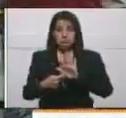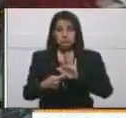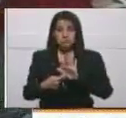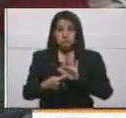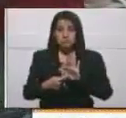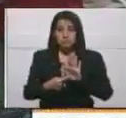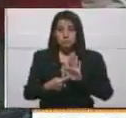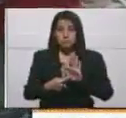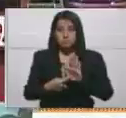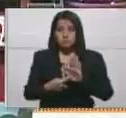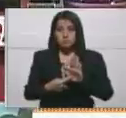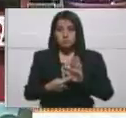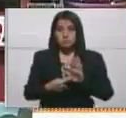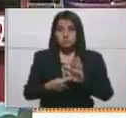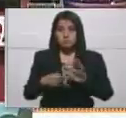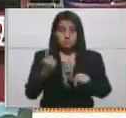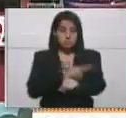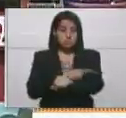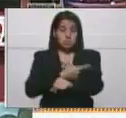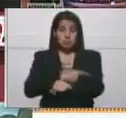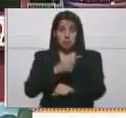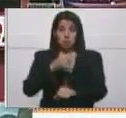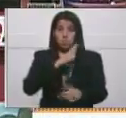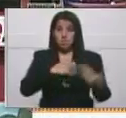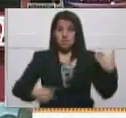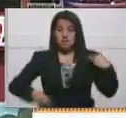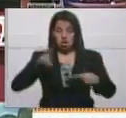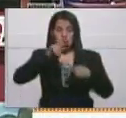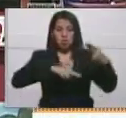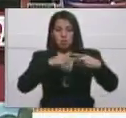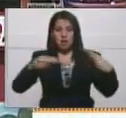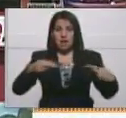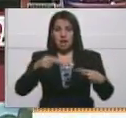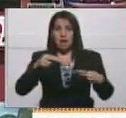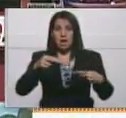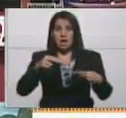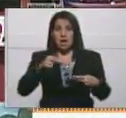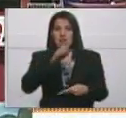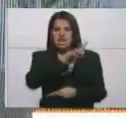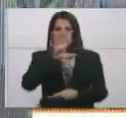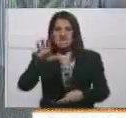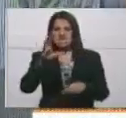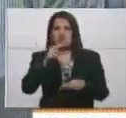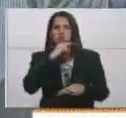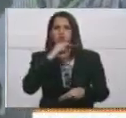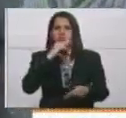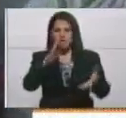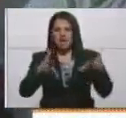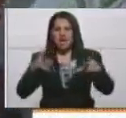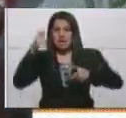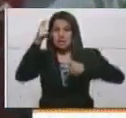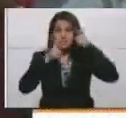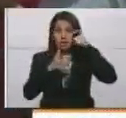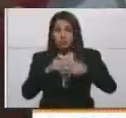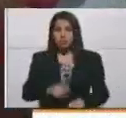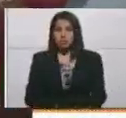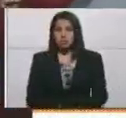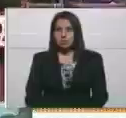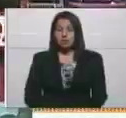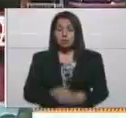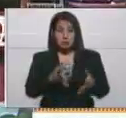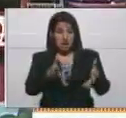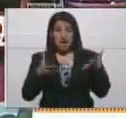Así como hoy pusimos, hermano presidente, la etiqueta, numeral el 15 de octubre gana. ¡Chávez! Una